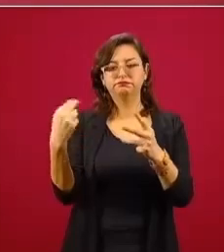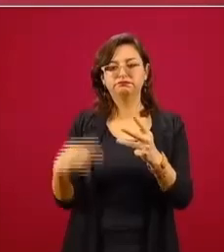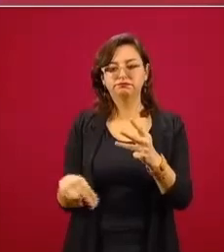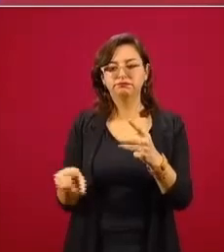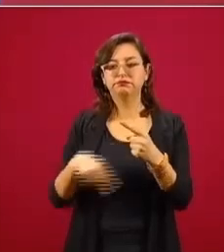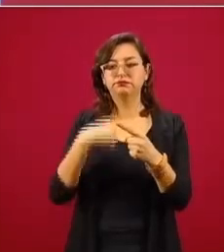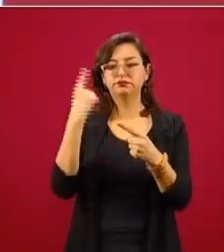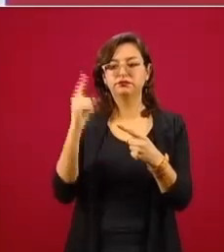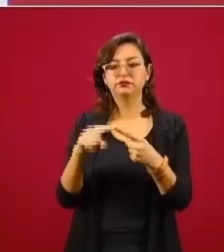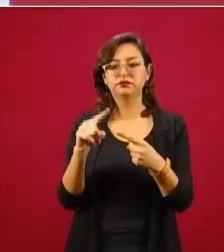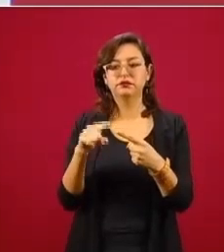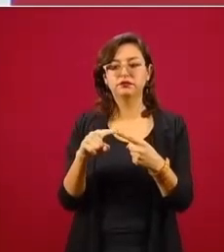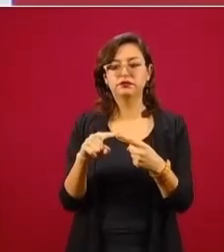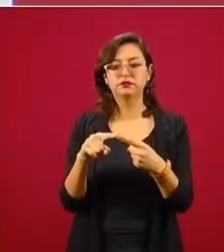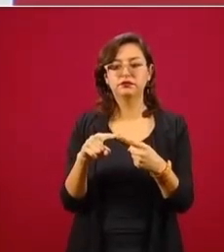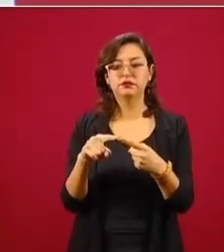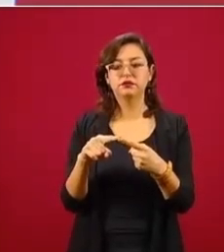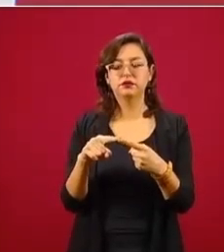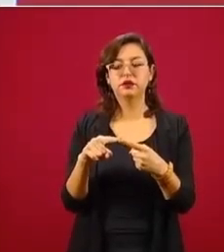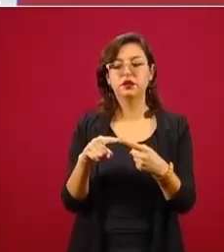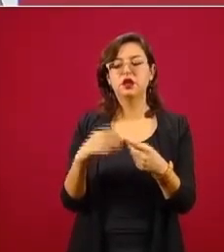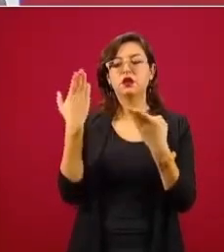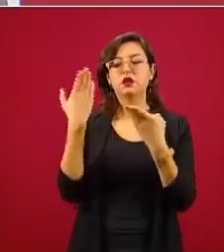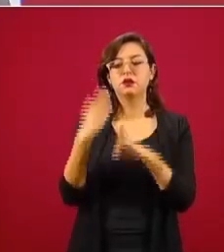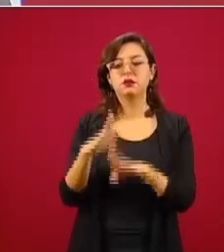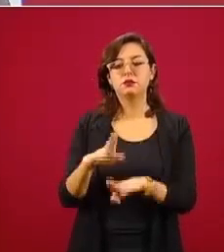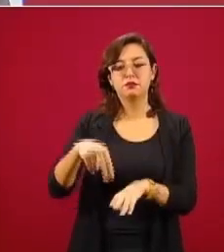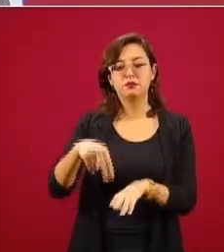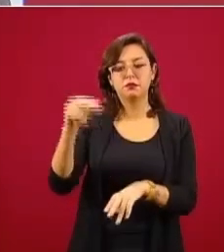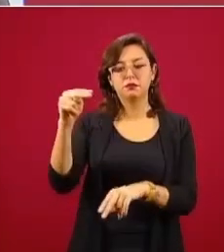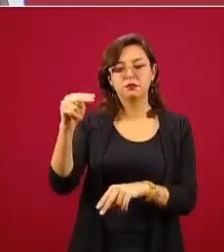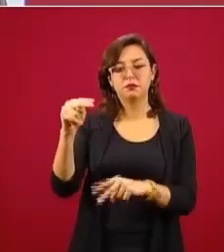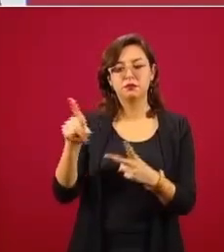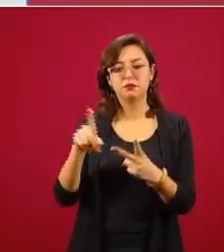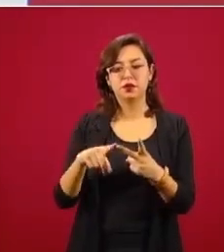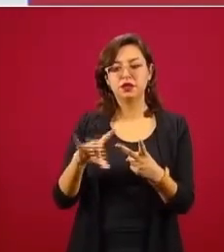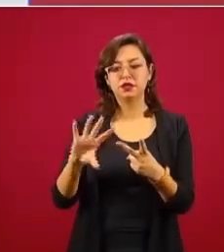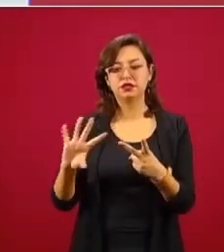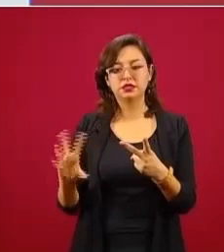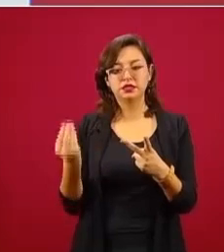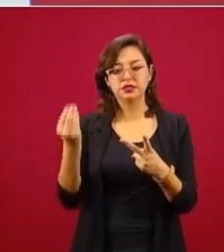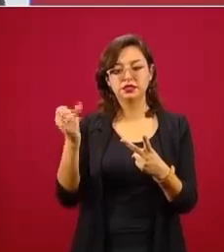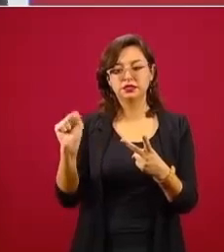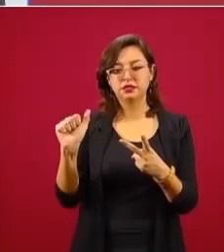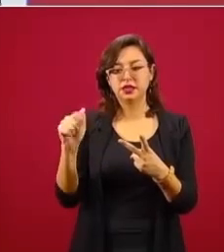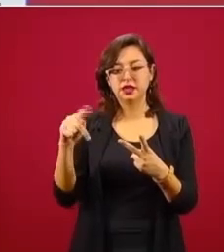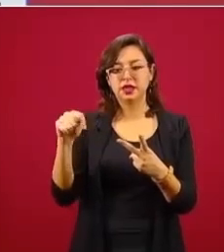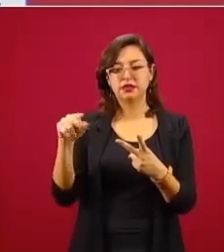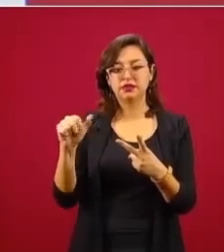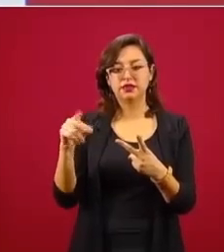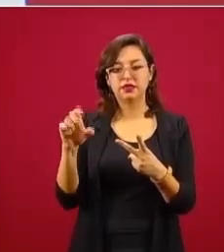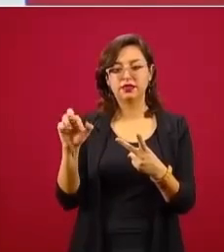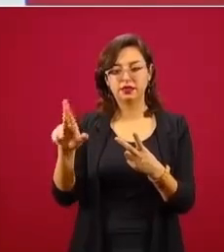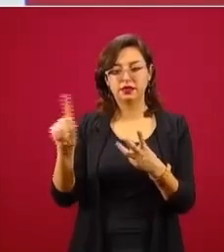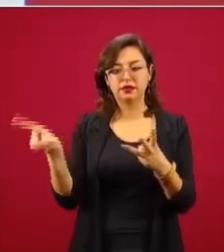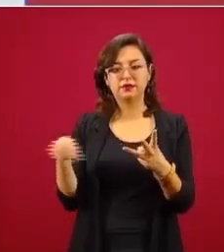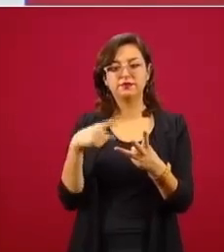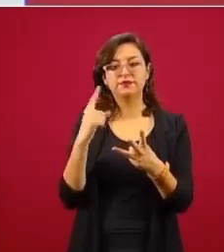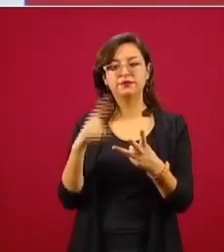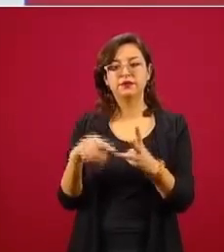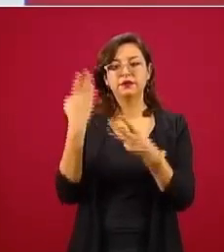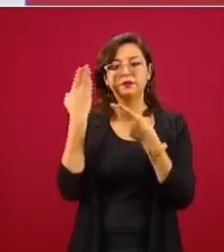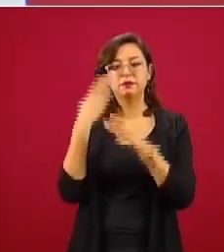es banorte santander y azteca